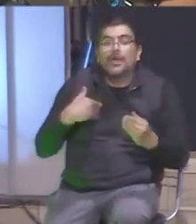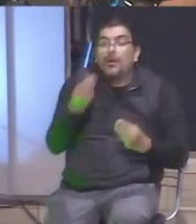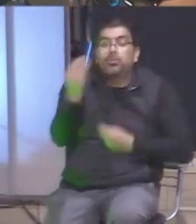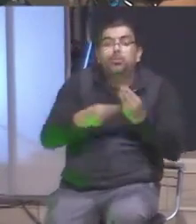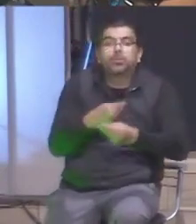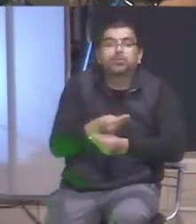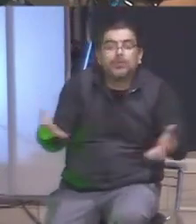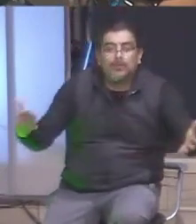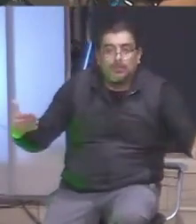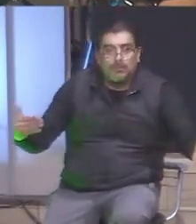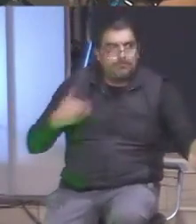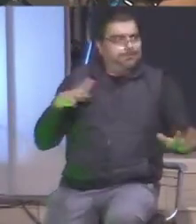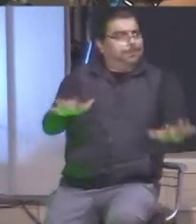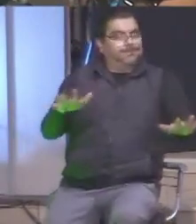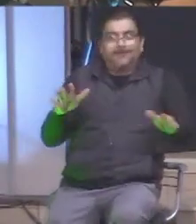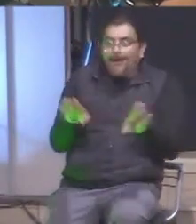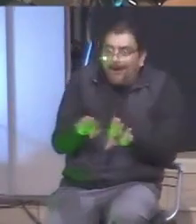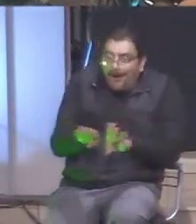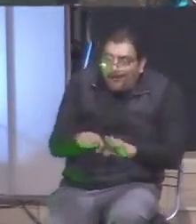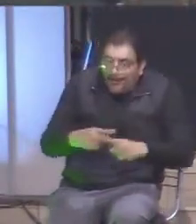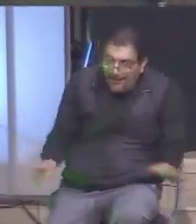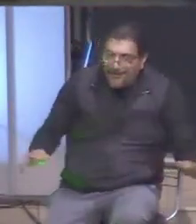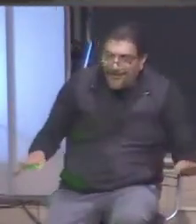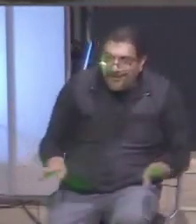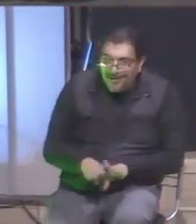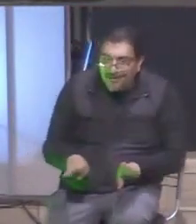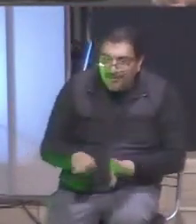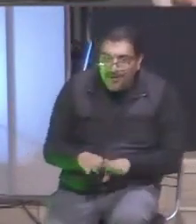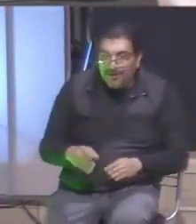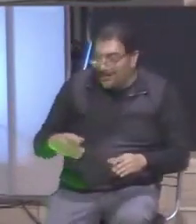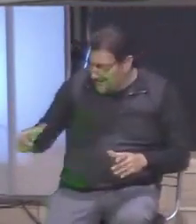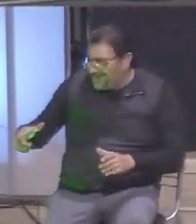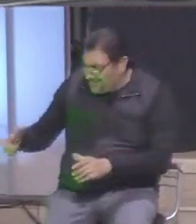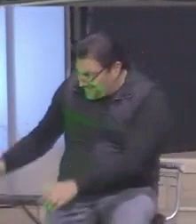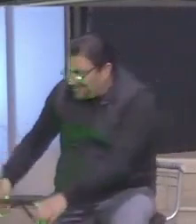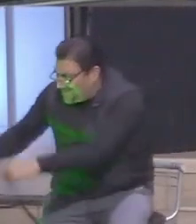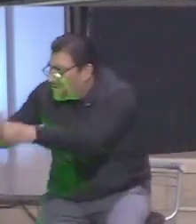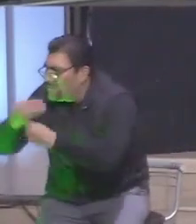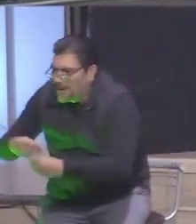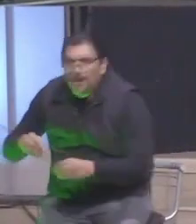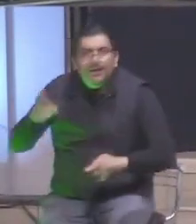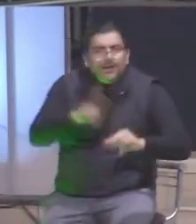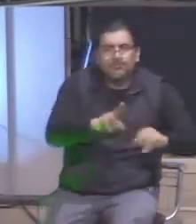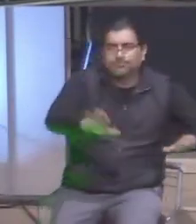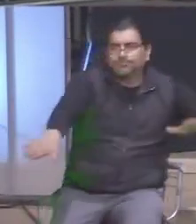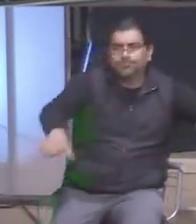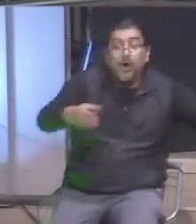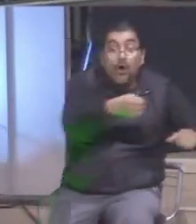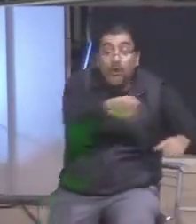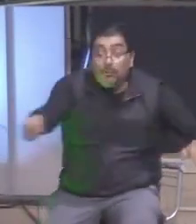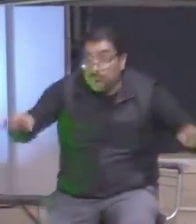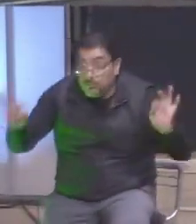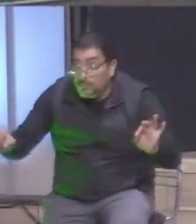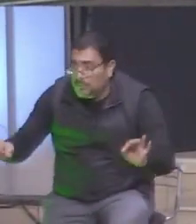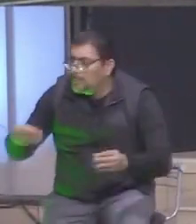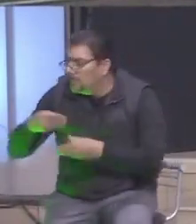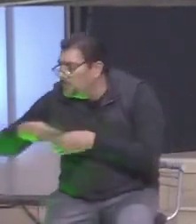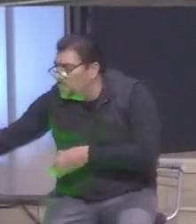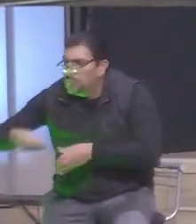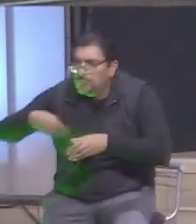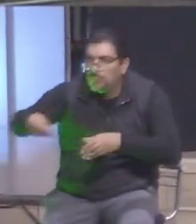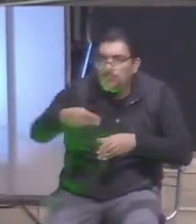milagro y no fue a con sus Apóstoles a cada uno darle de comer no Pónganse ahí se ordenen y a